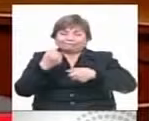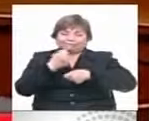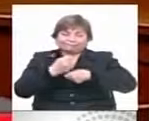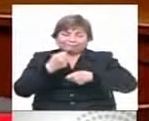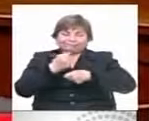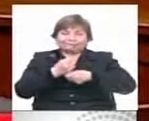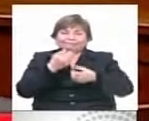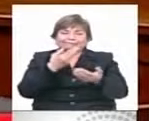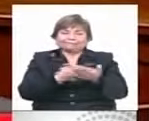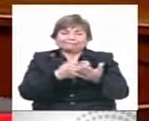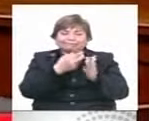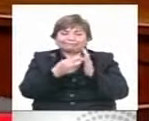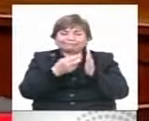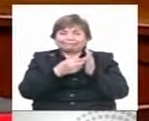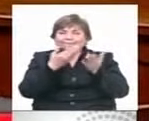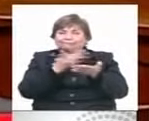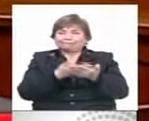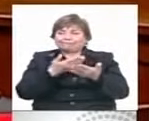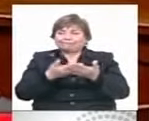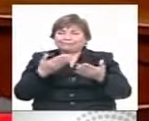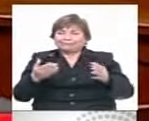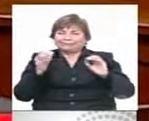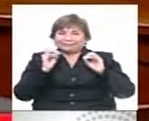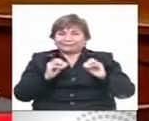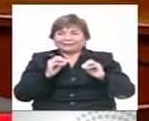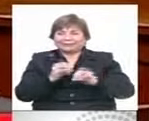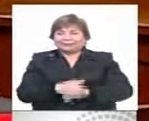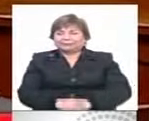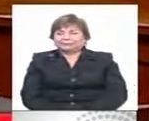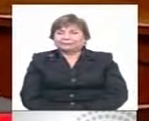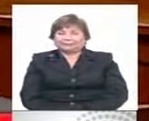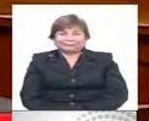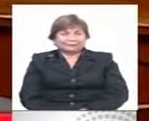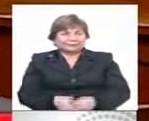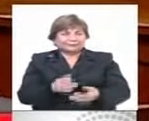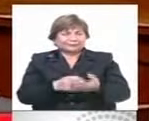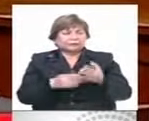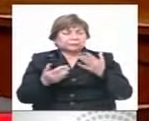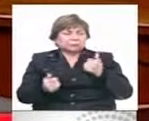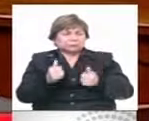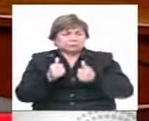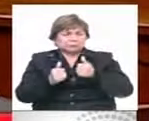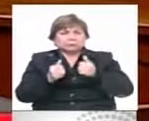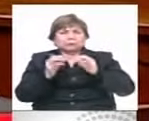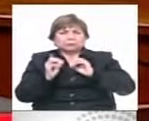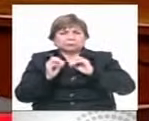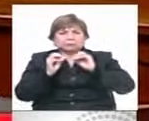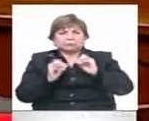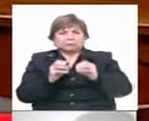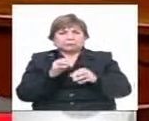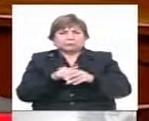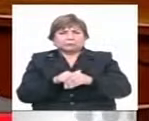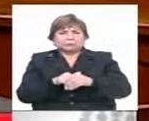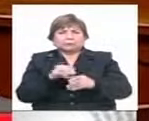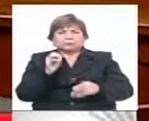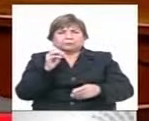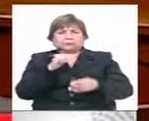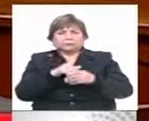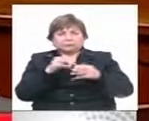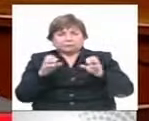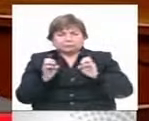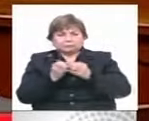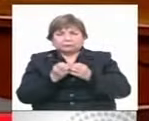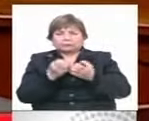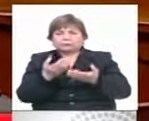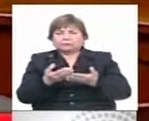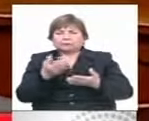la propuesta para la creación del Ministerio de Ciencia y Tecnología, el cual se convertirá en el ente rector para la